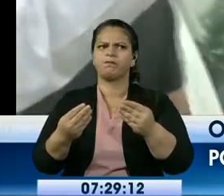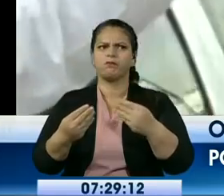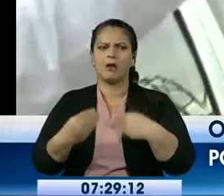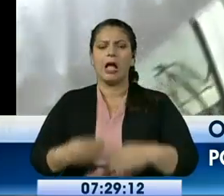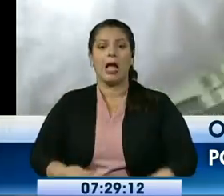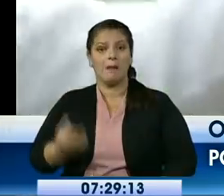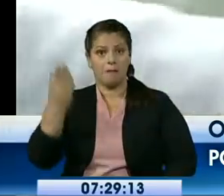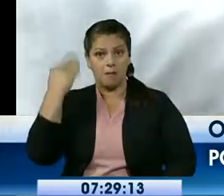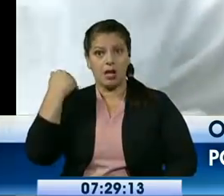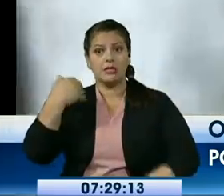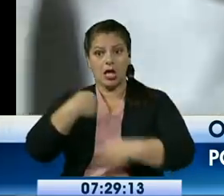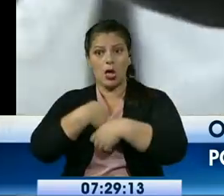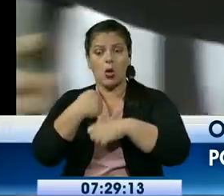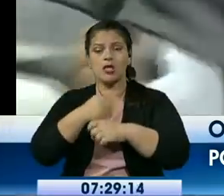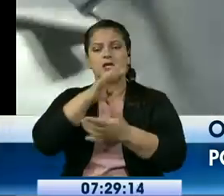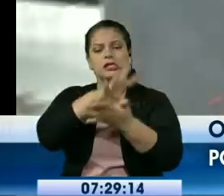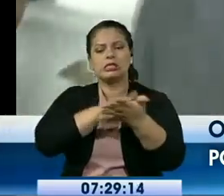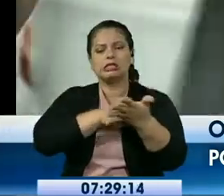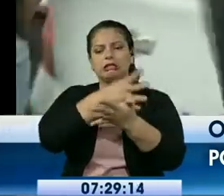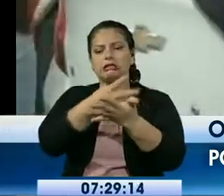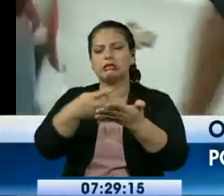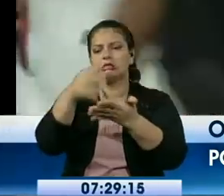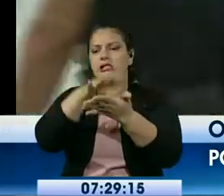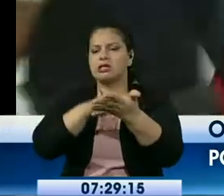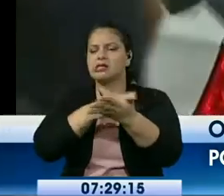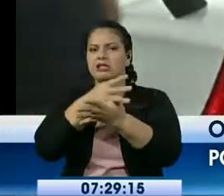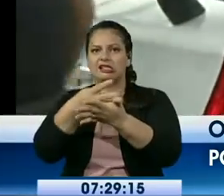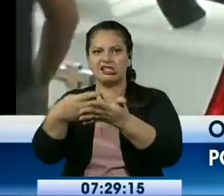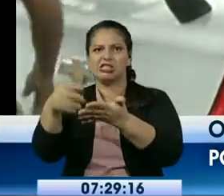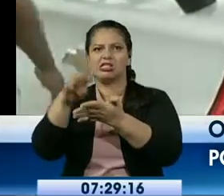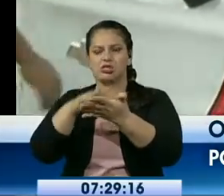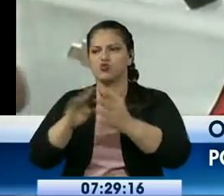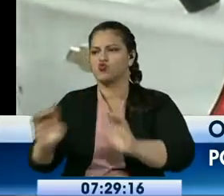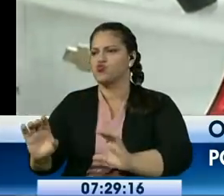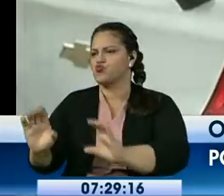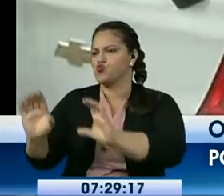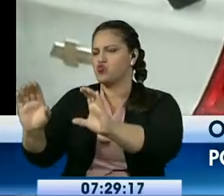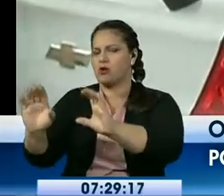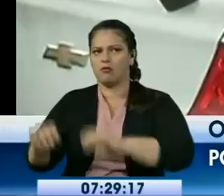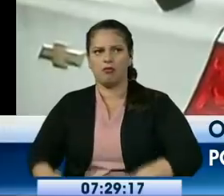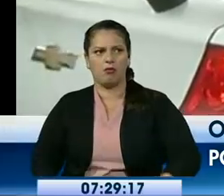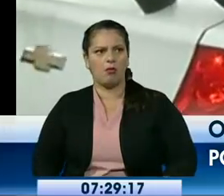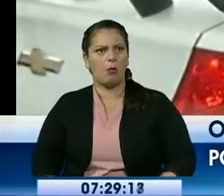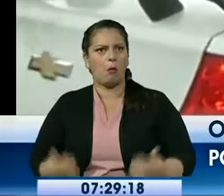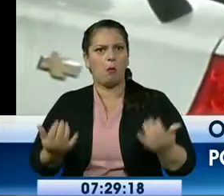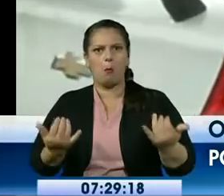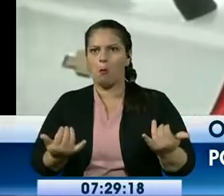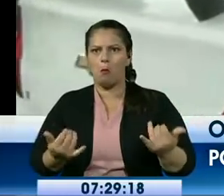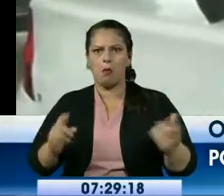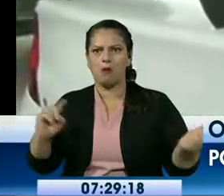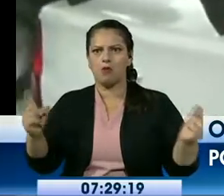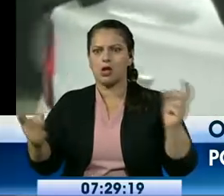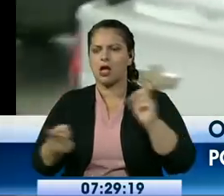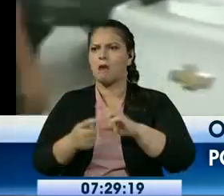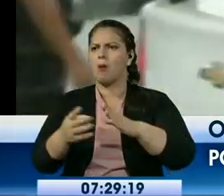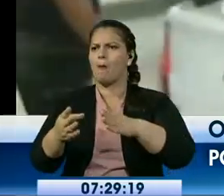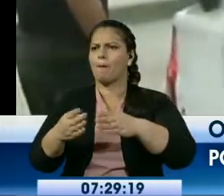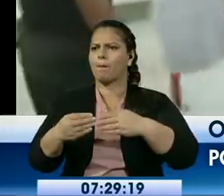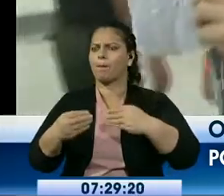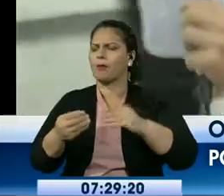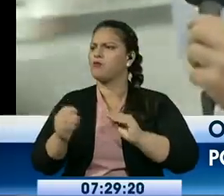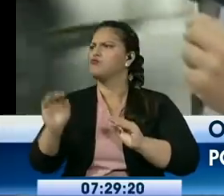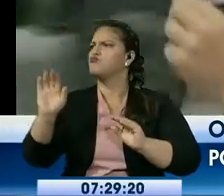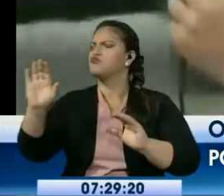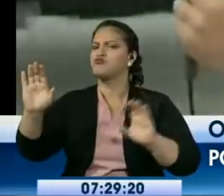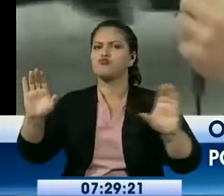material similar al de las películas que utilizaban antes los vehículos. Muchas gracias, agente. Bueno, es el procedimiento